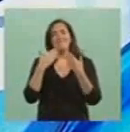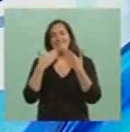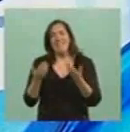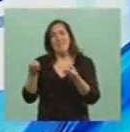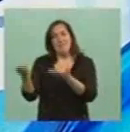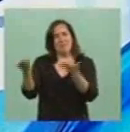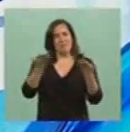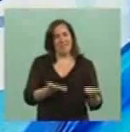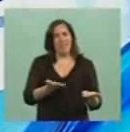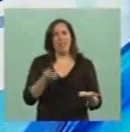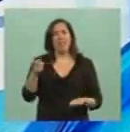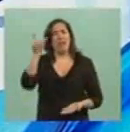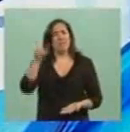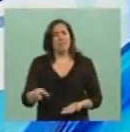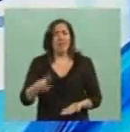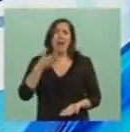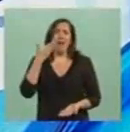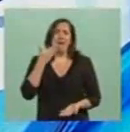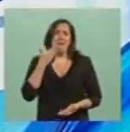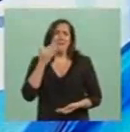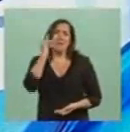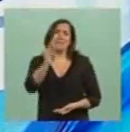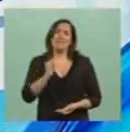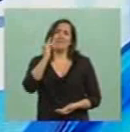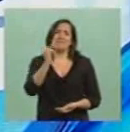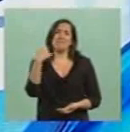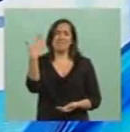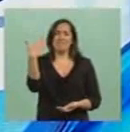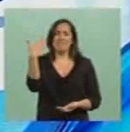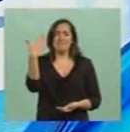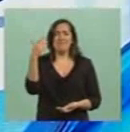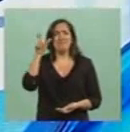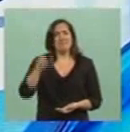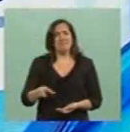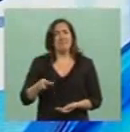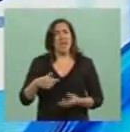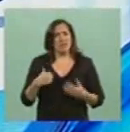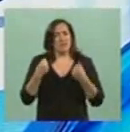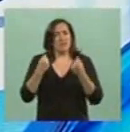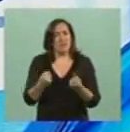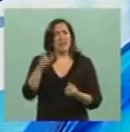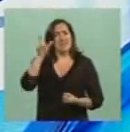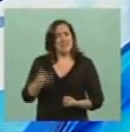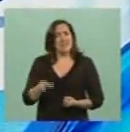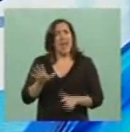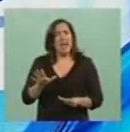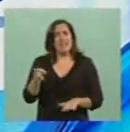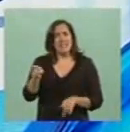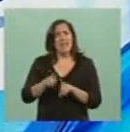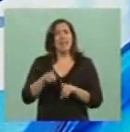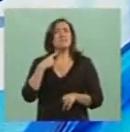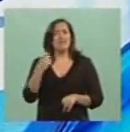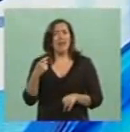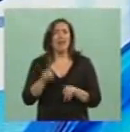bienvenida. Primero por su buena onda, mi querido, que un empresario con esta onda es lo que